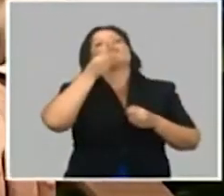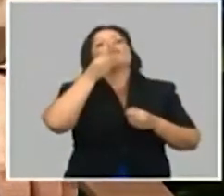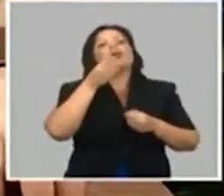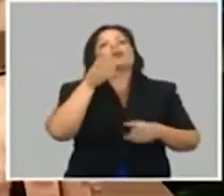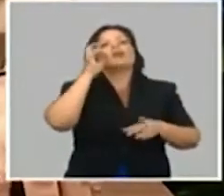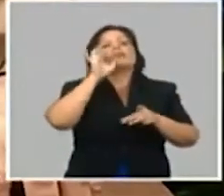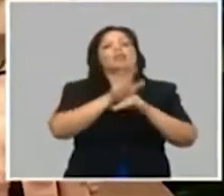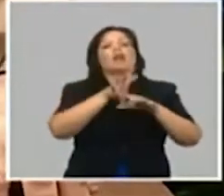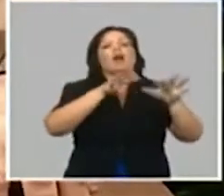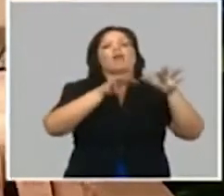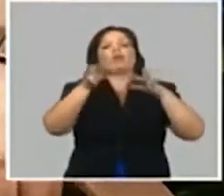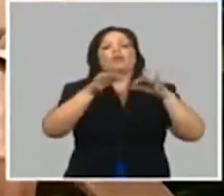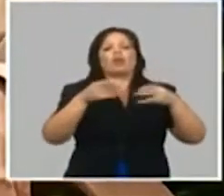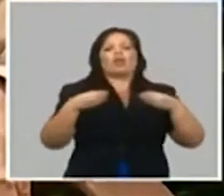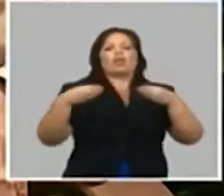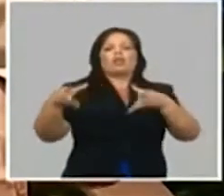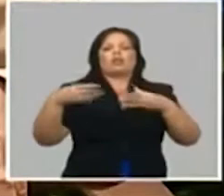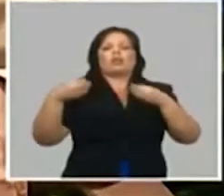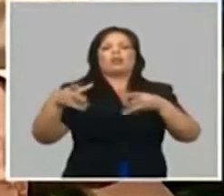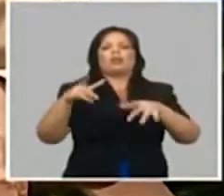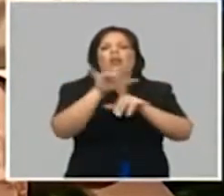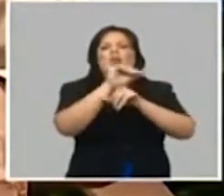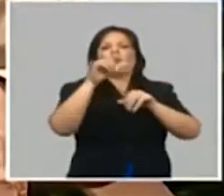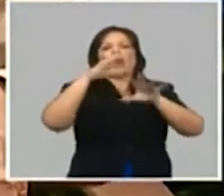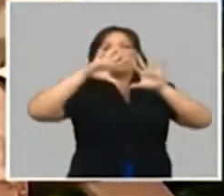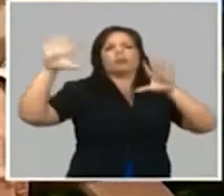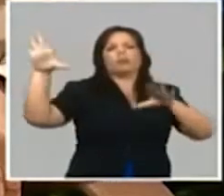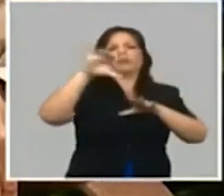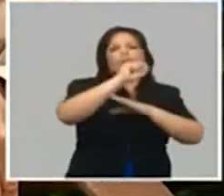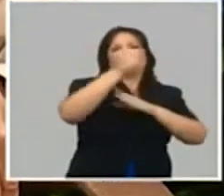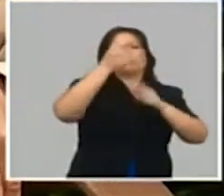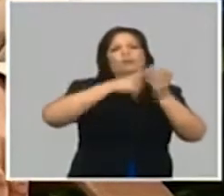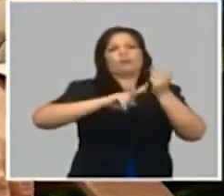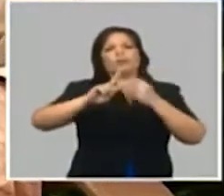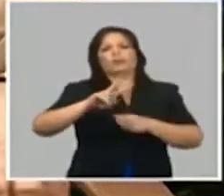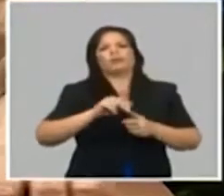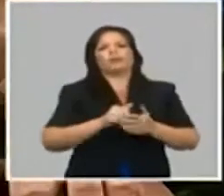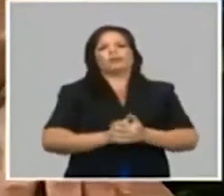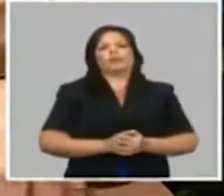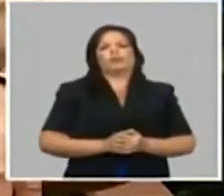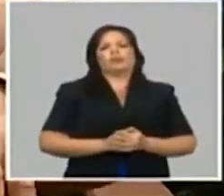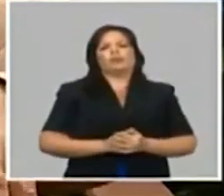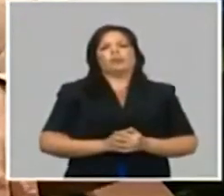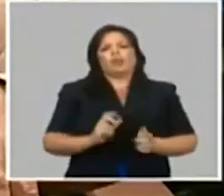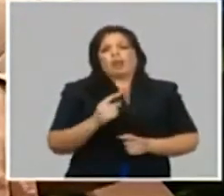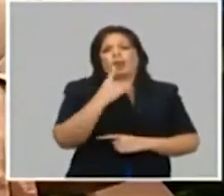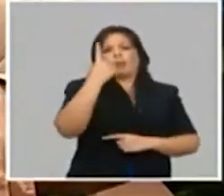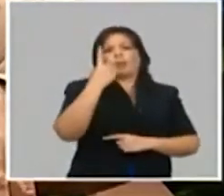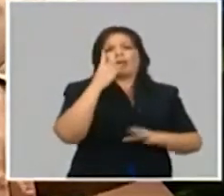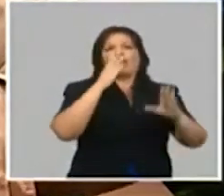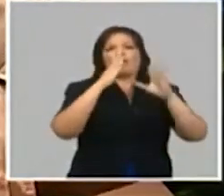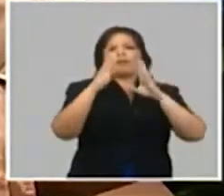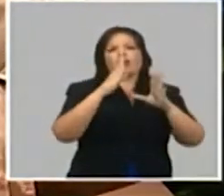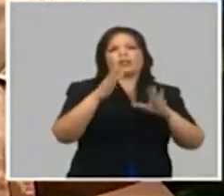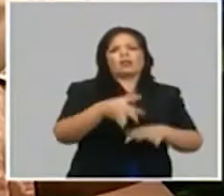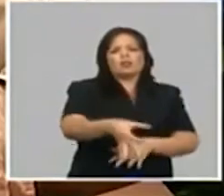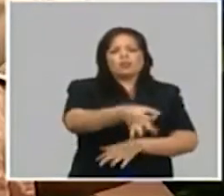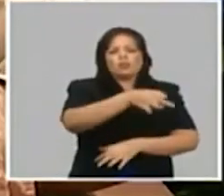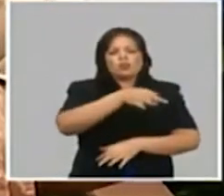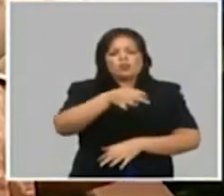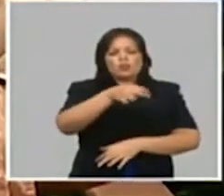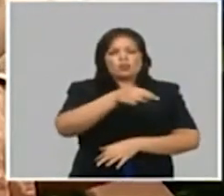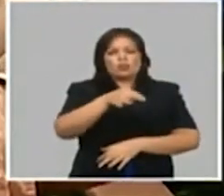representación en el país. Lo tiene solo aquí en la capital. En la primera fase despachará los municipios de la